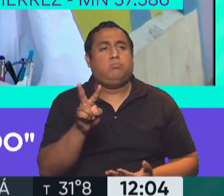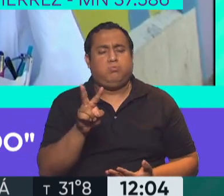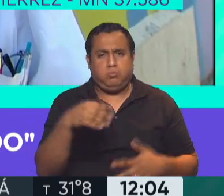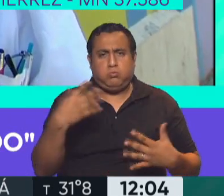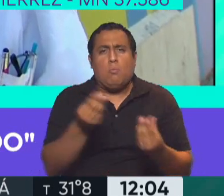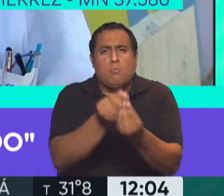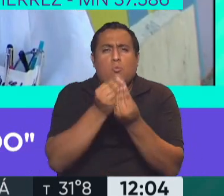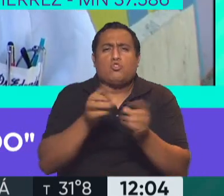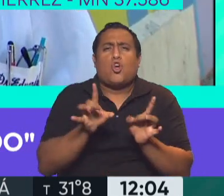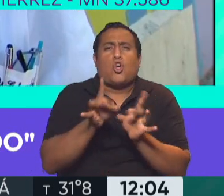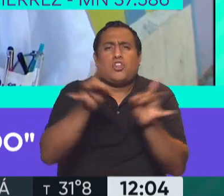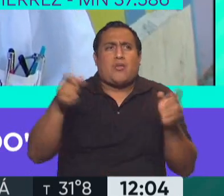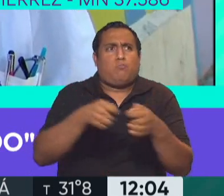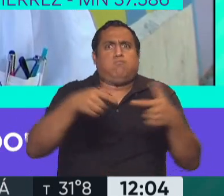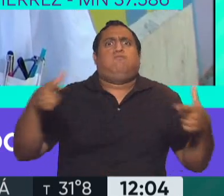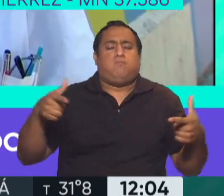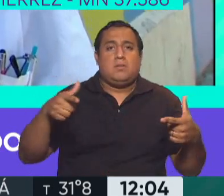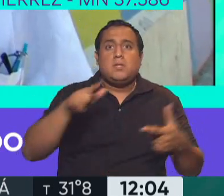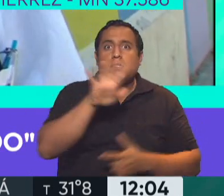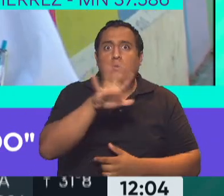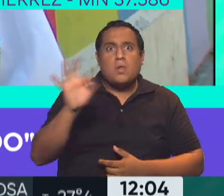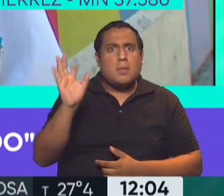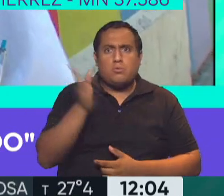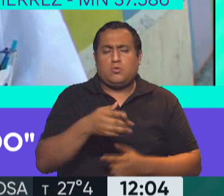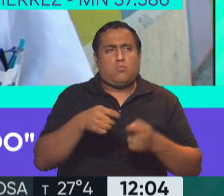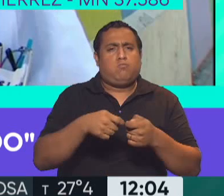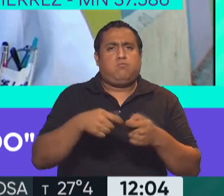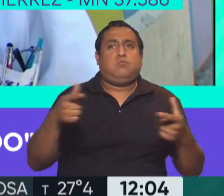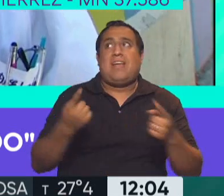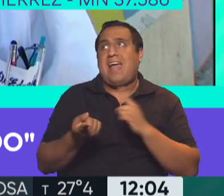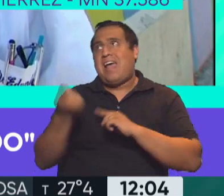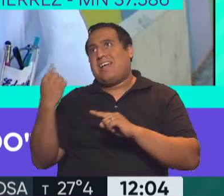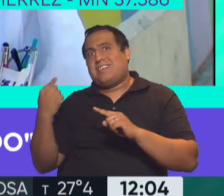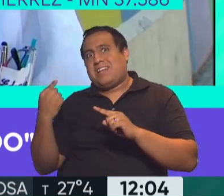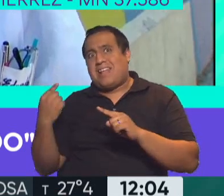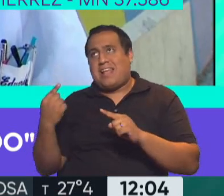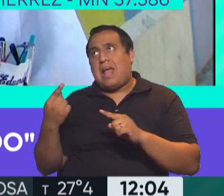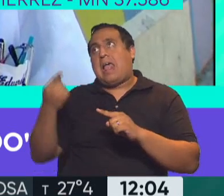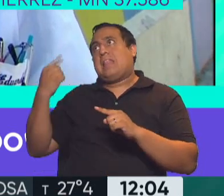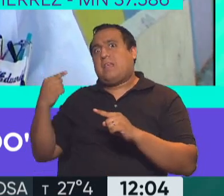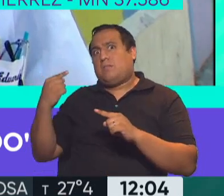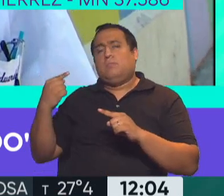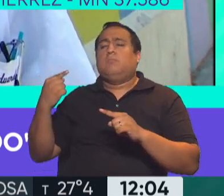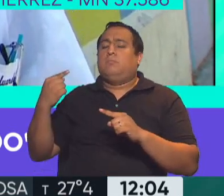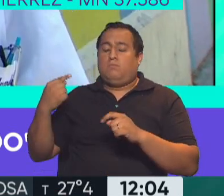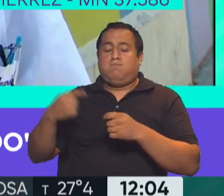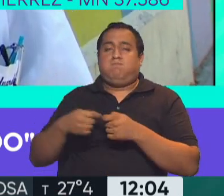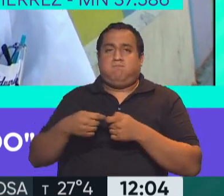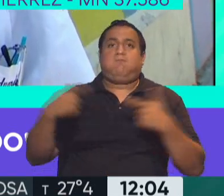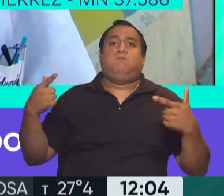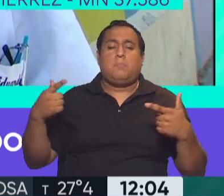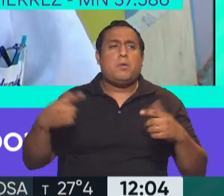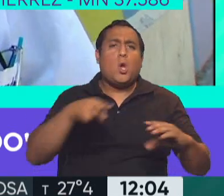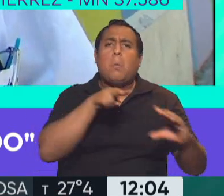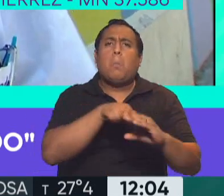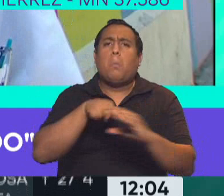casos, prácticamente aumentó un 50% de antes de ayer, pero tenemos todavía baja internación